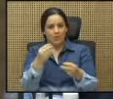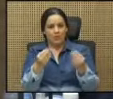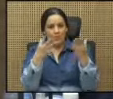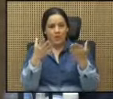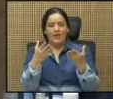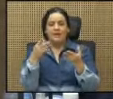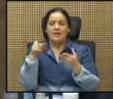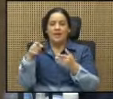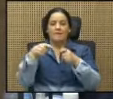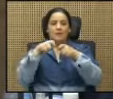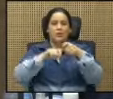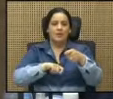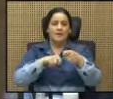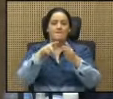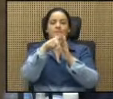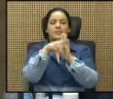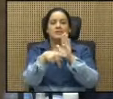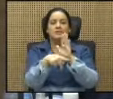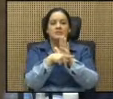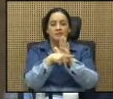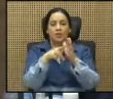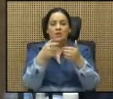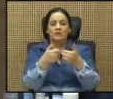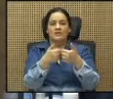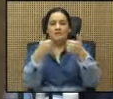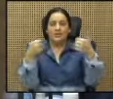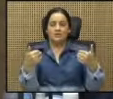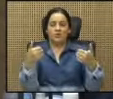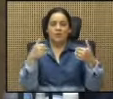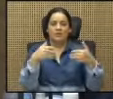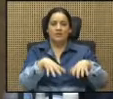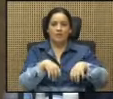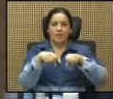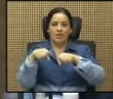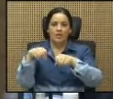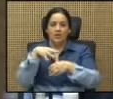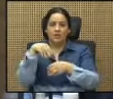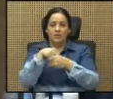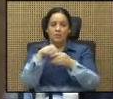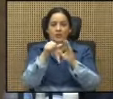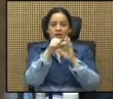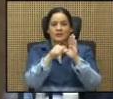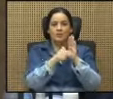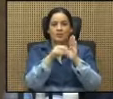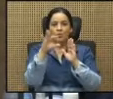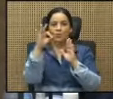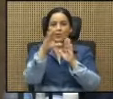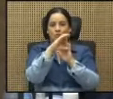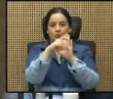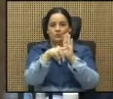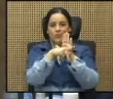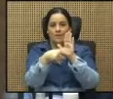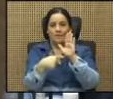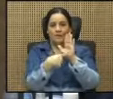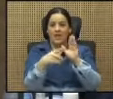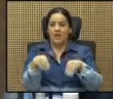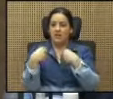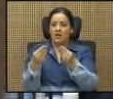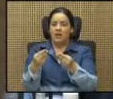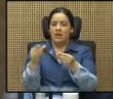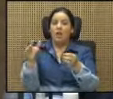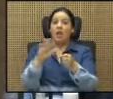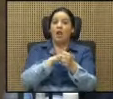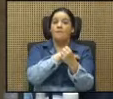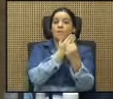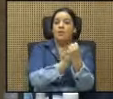poderes consagrado en el artículo 9 de nuestra Constitución Política, al darle el poder absoluto de un